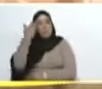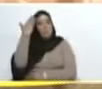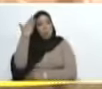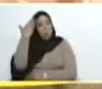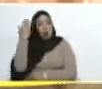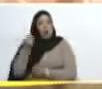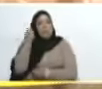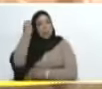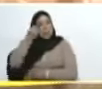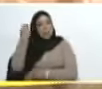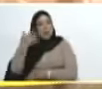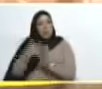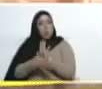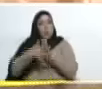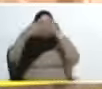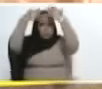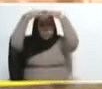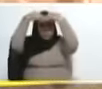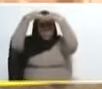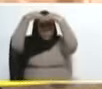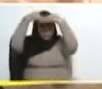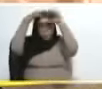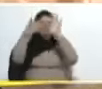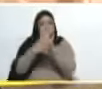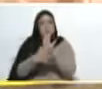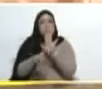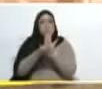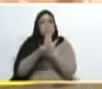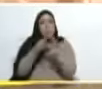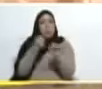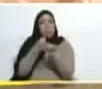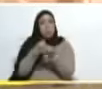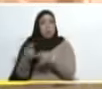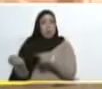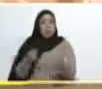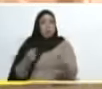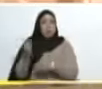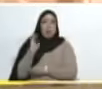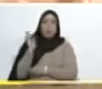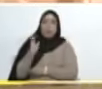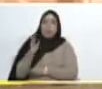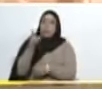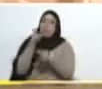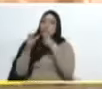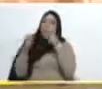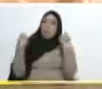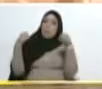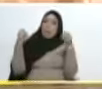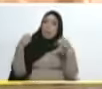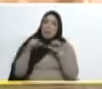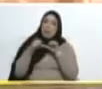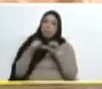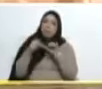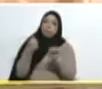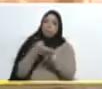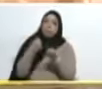por decenas las asambleas, las jornadas de debate, de consulta permanente,